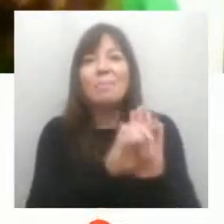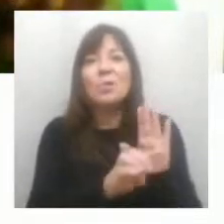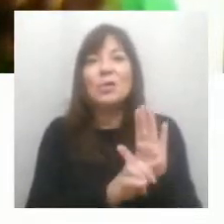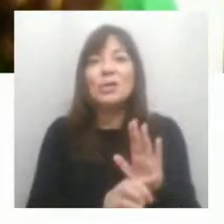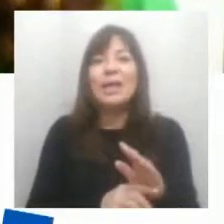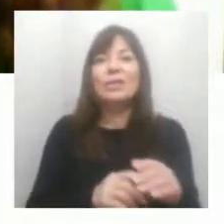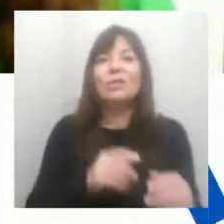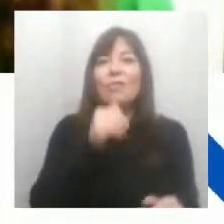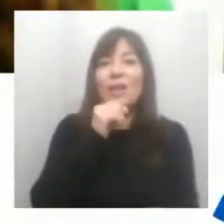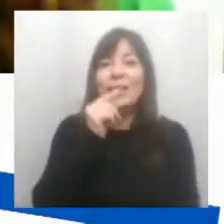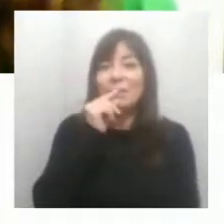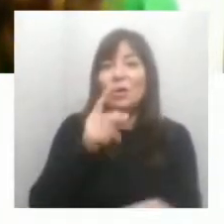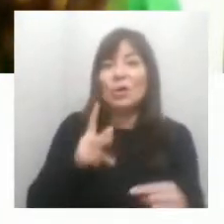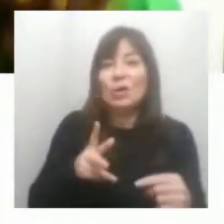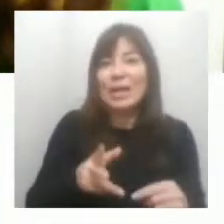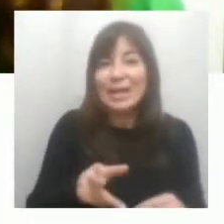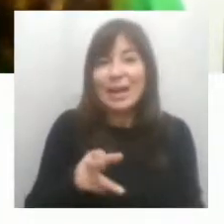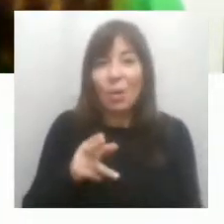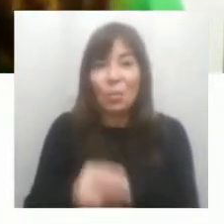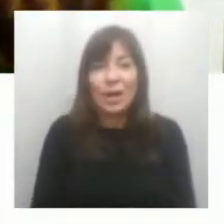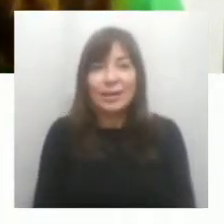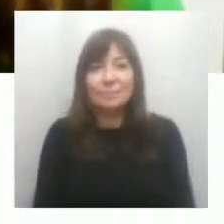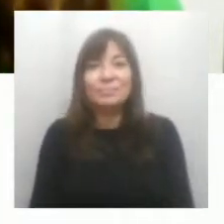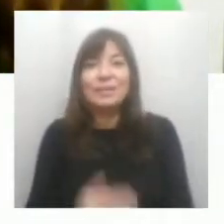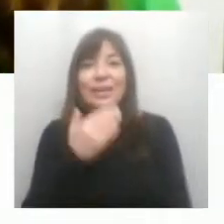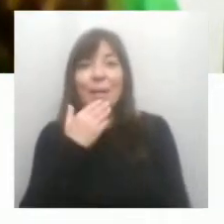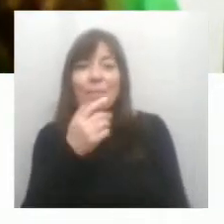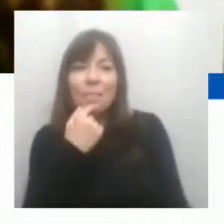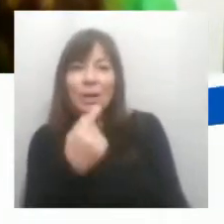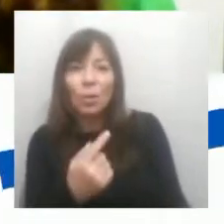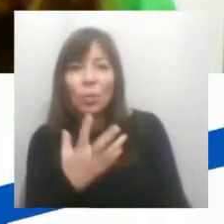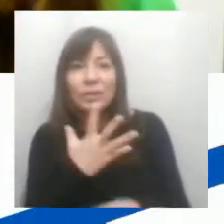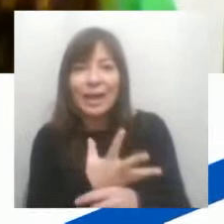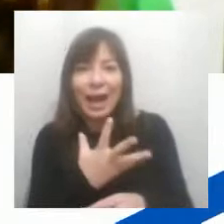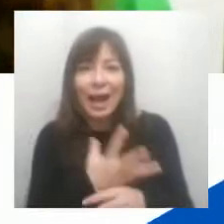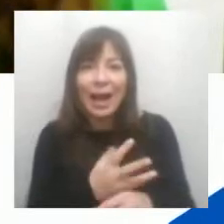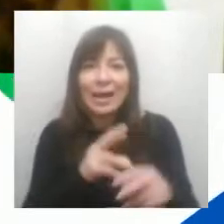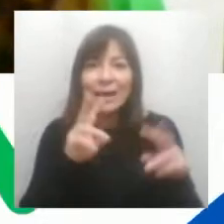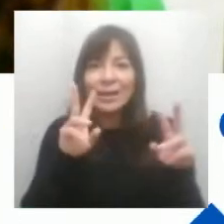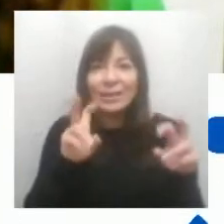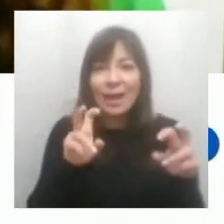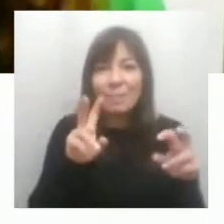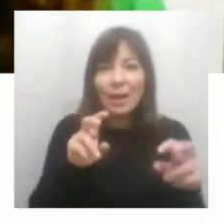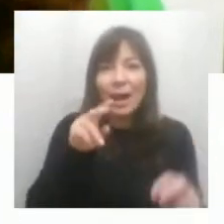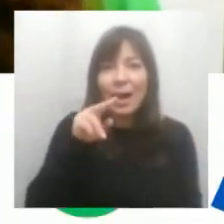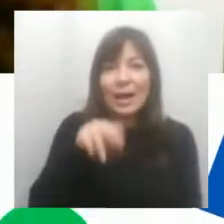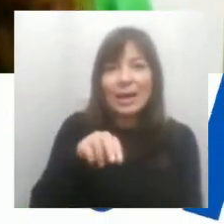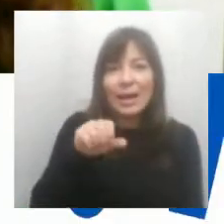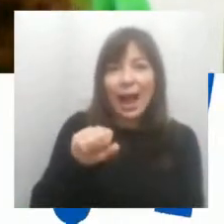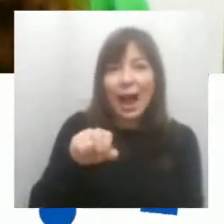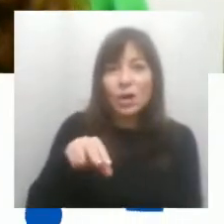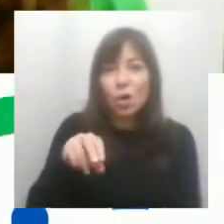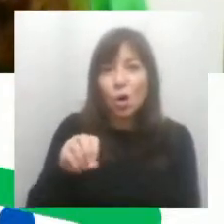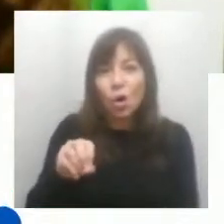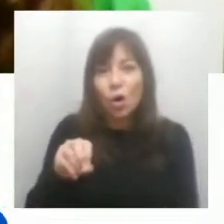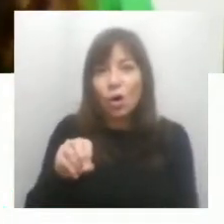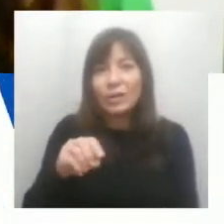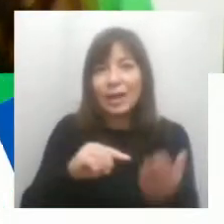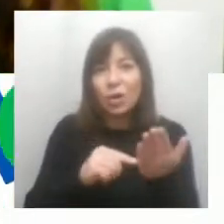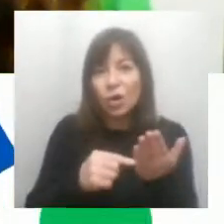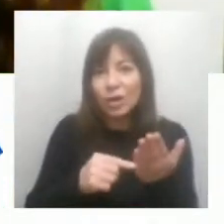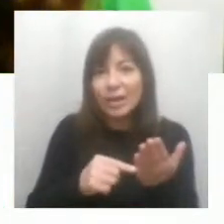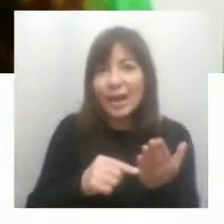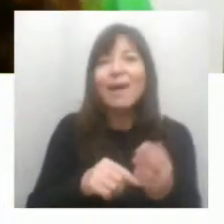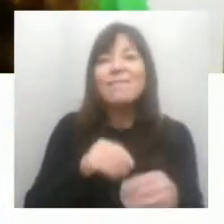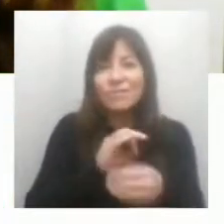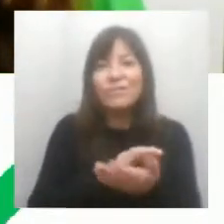inaugurado. Exactamente. También preguntan si habrá algo sobre nanotecnología o algo nano. Bueno, por supuesto, los virus están en esa escala,